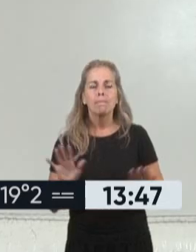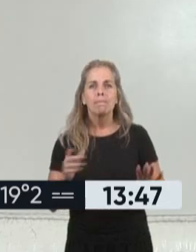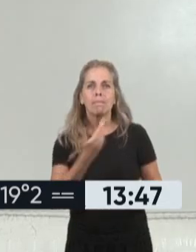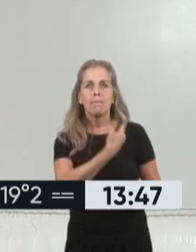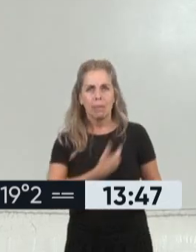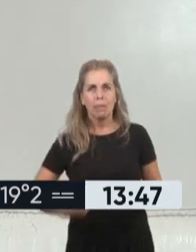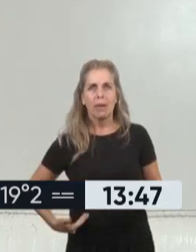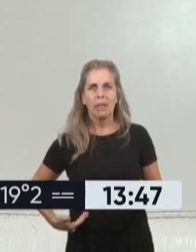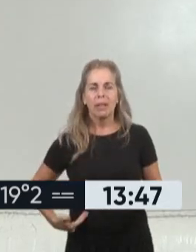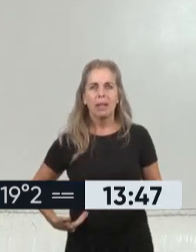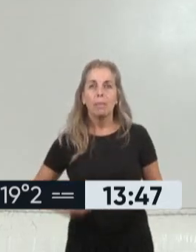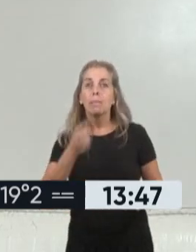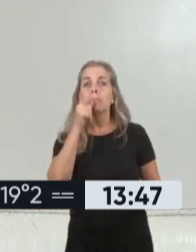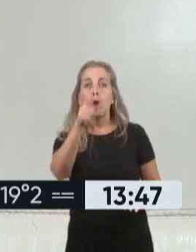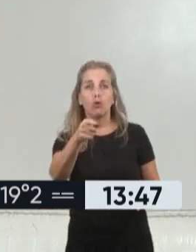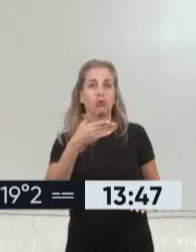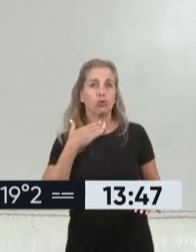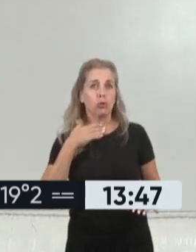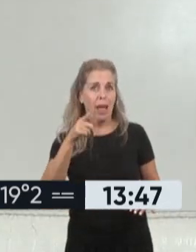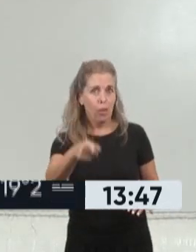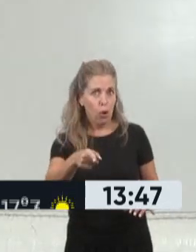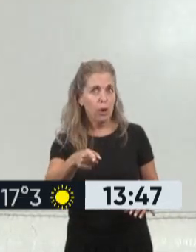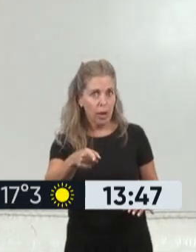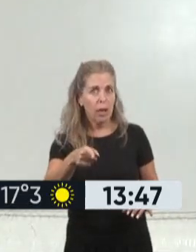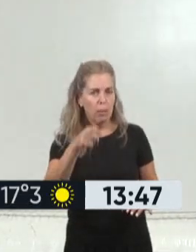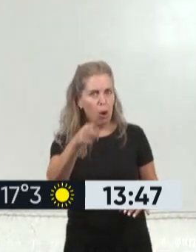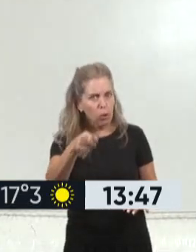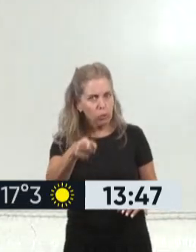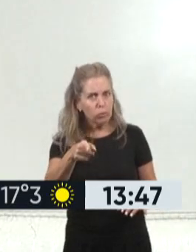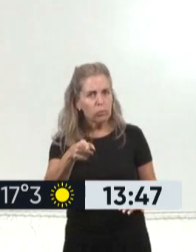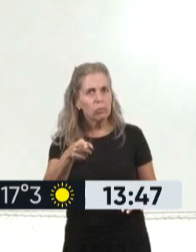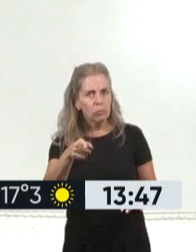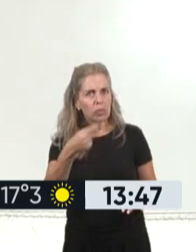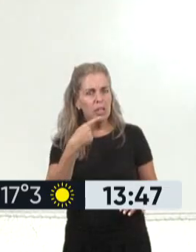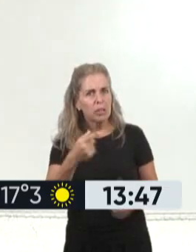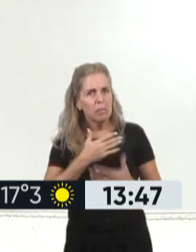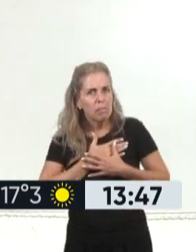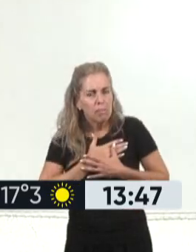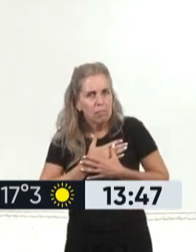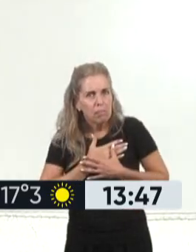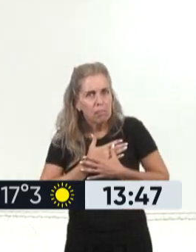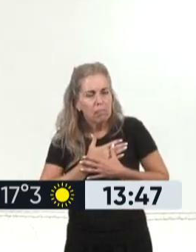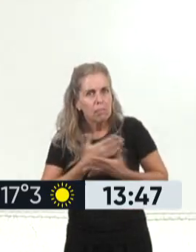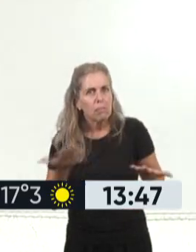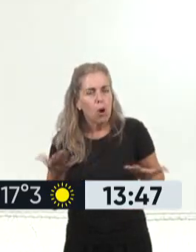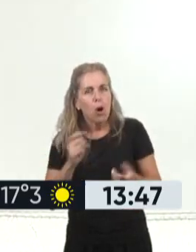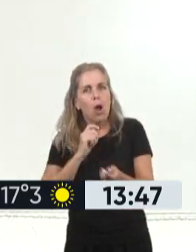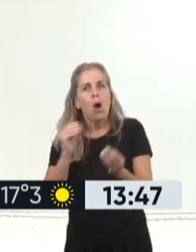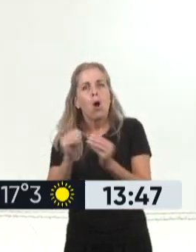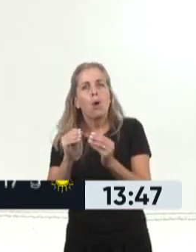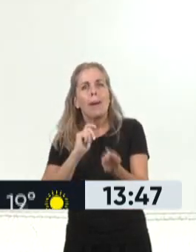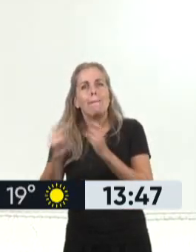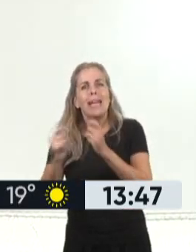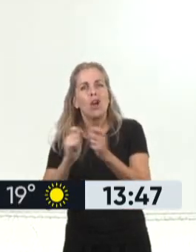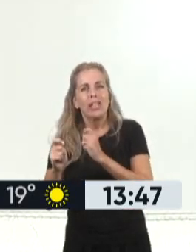gobierno, o en tu caso vos, acabas de solidarizarte con razón con el colega González y la